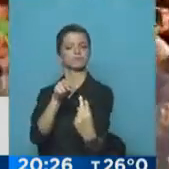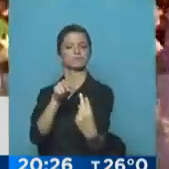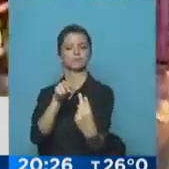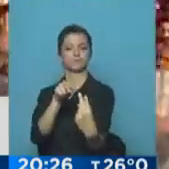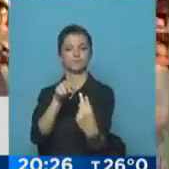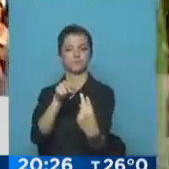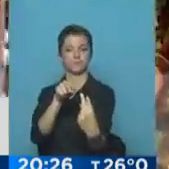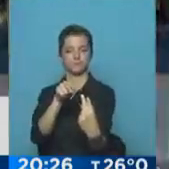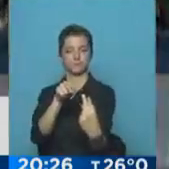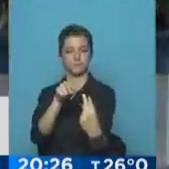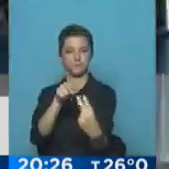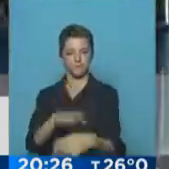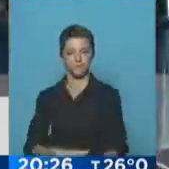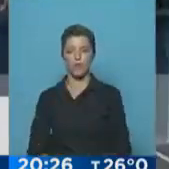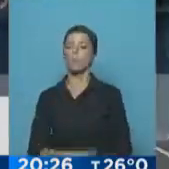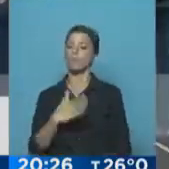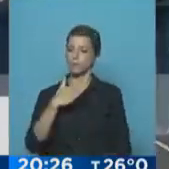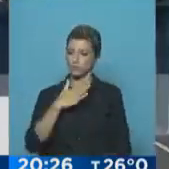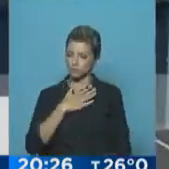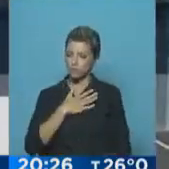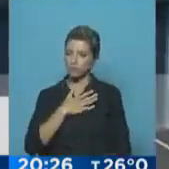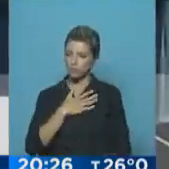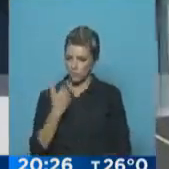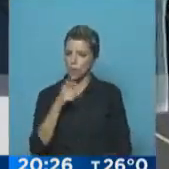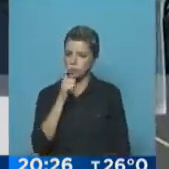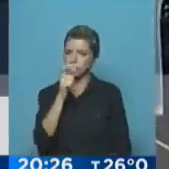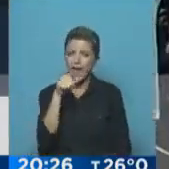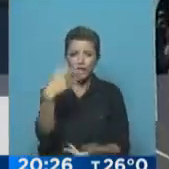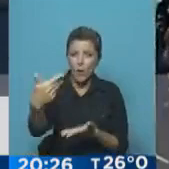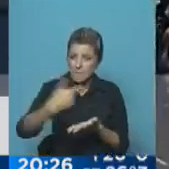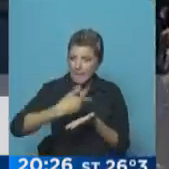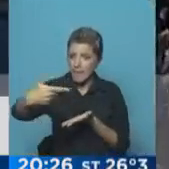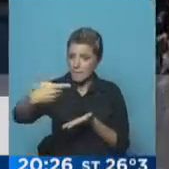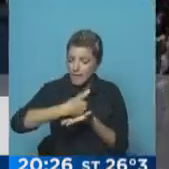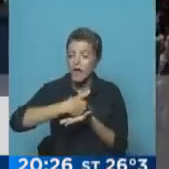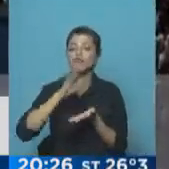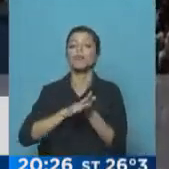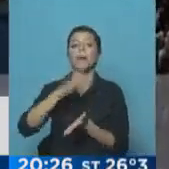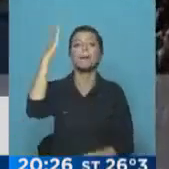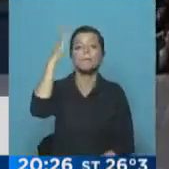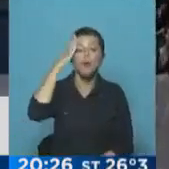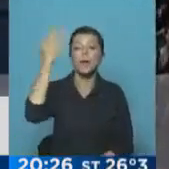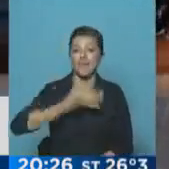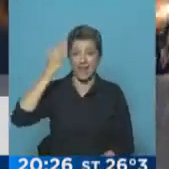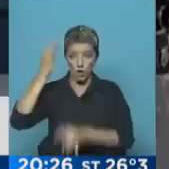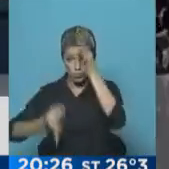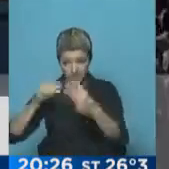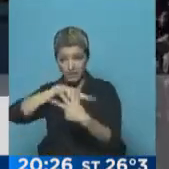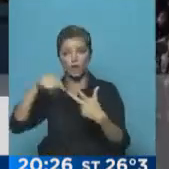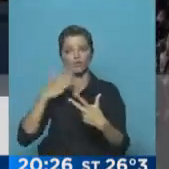que hemos dado respuesta al reclamo histórico de memoria, verdad y justicia. Podemos